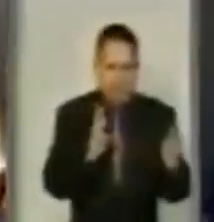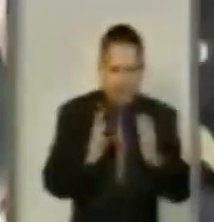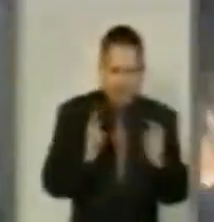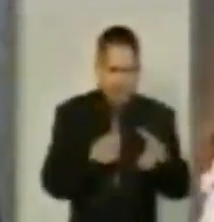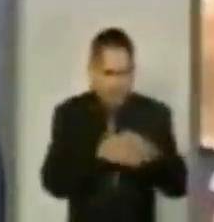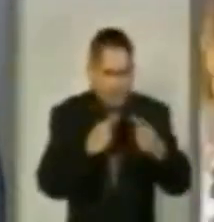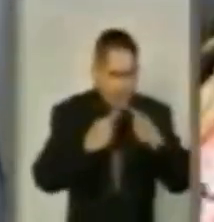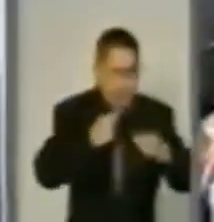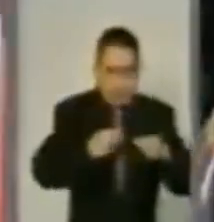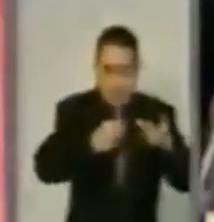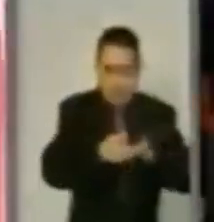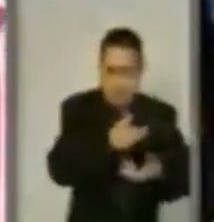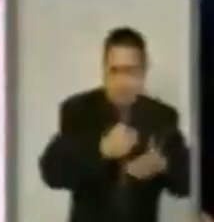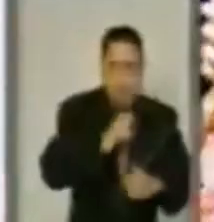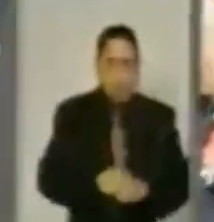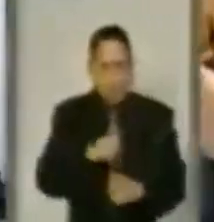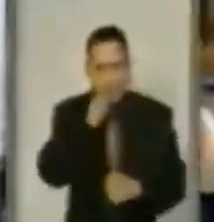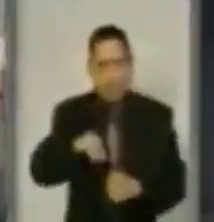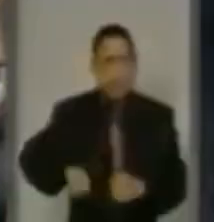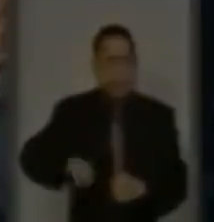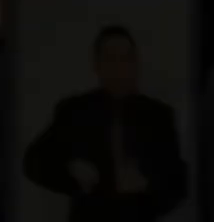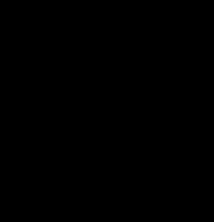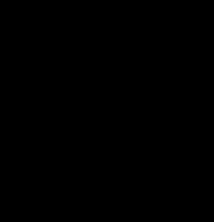diputados jorge carlos ramírez marín notimex